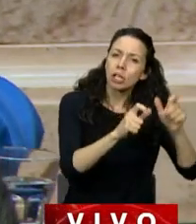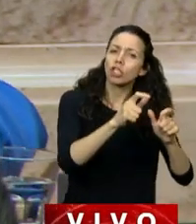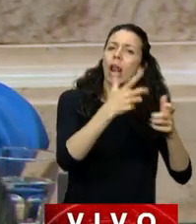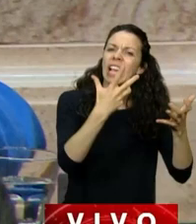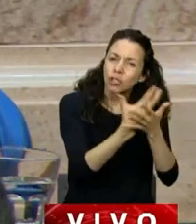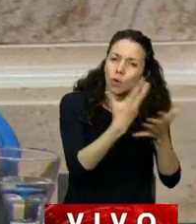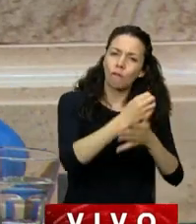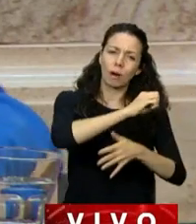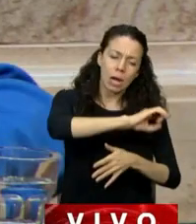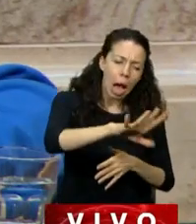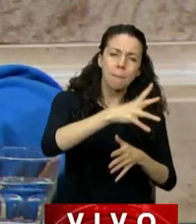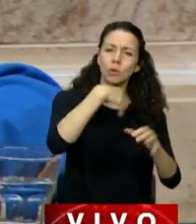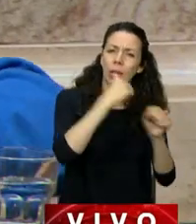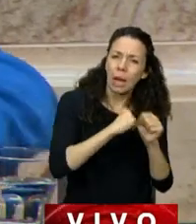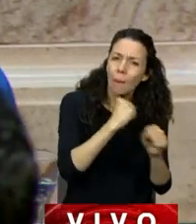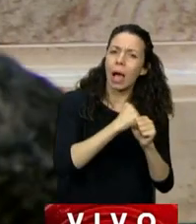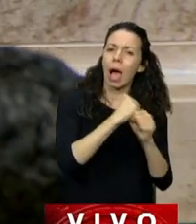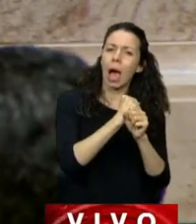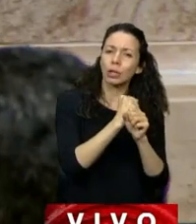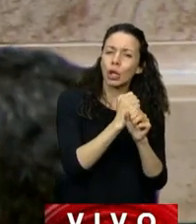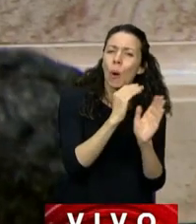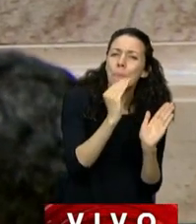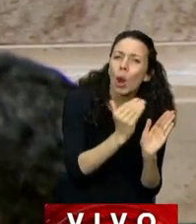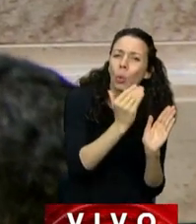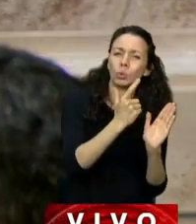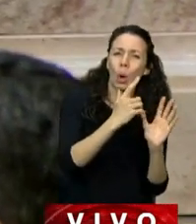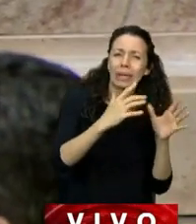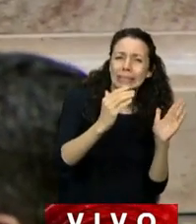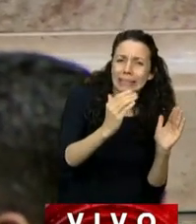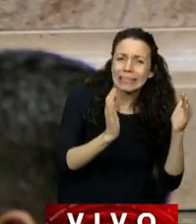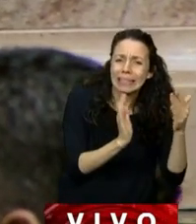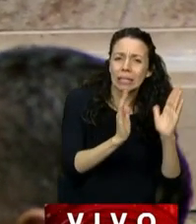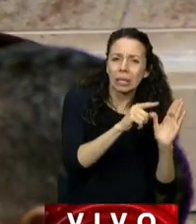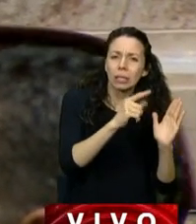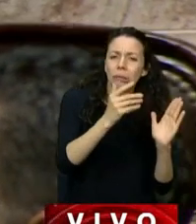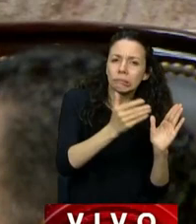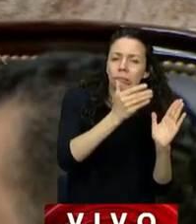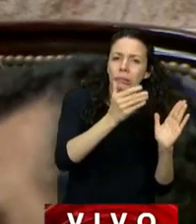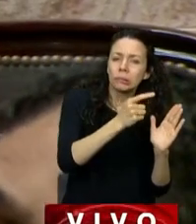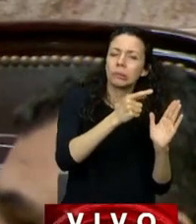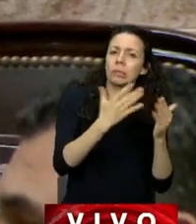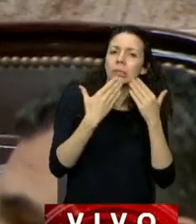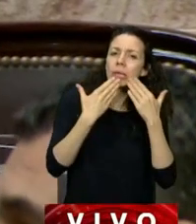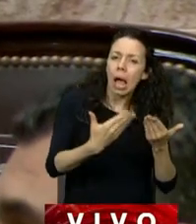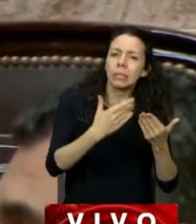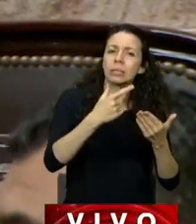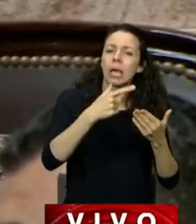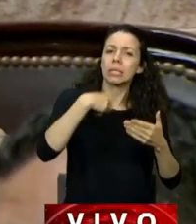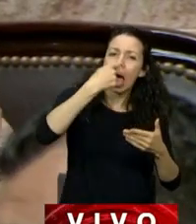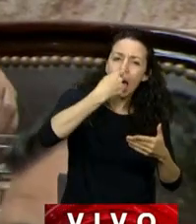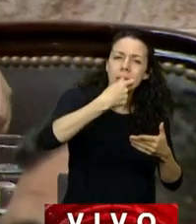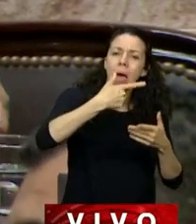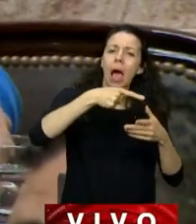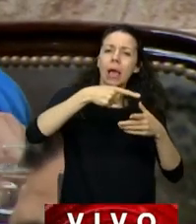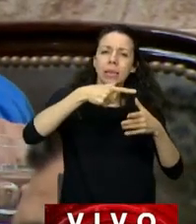a ese pequeño productor que muchas veces y casi siempre con la yunta de buey y